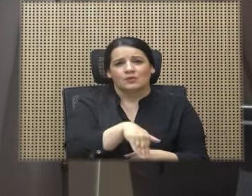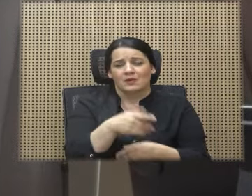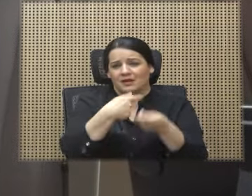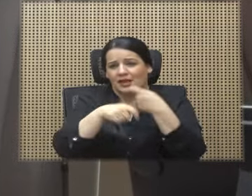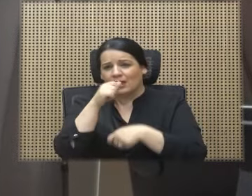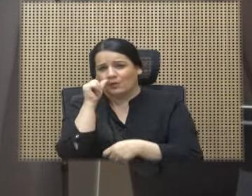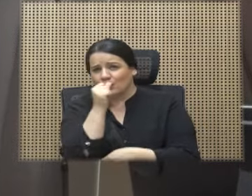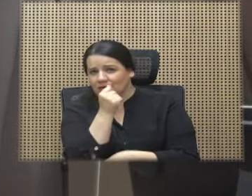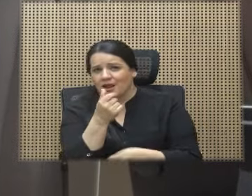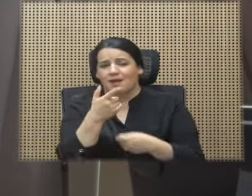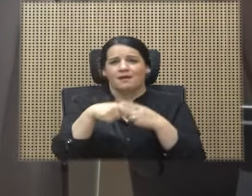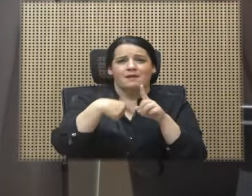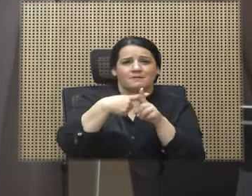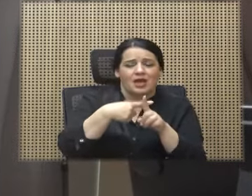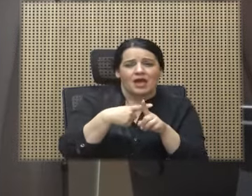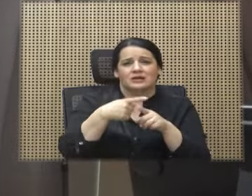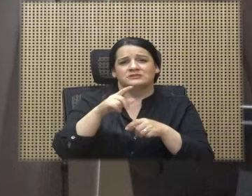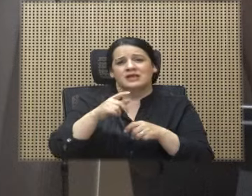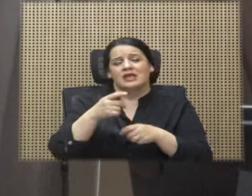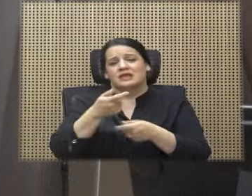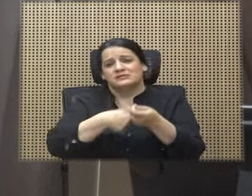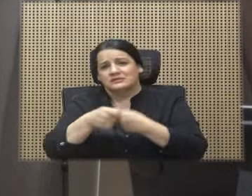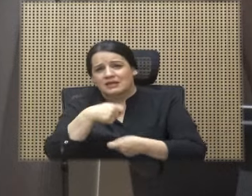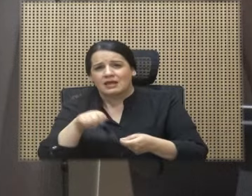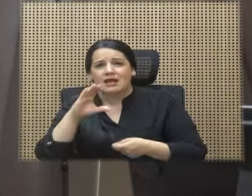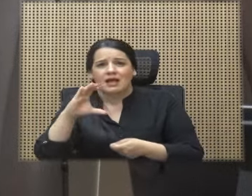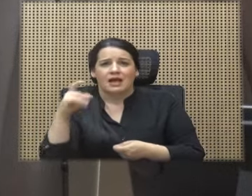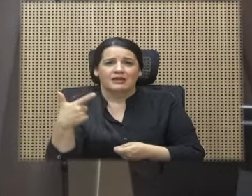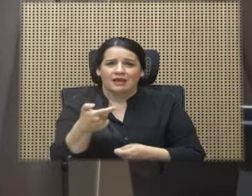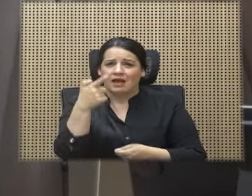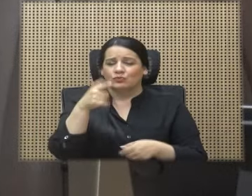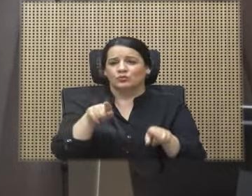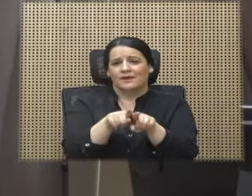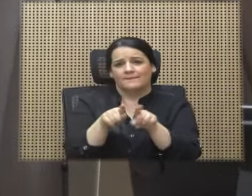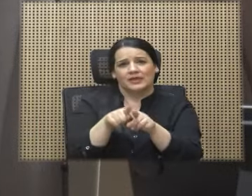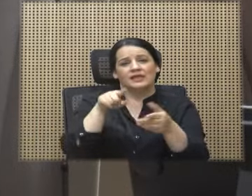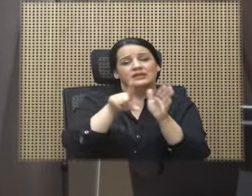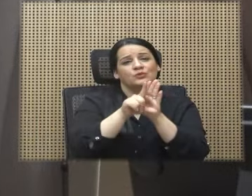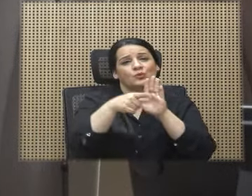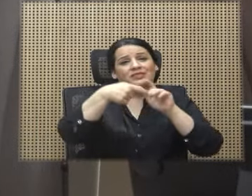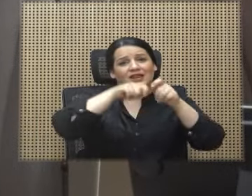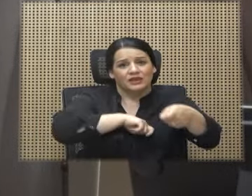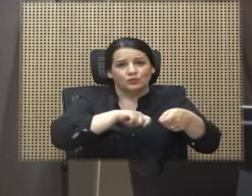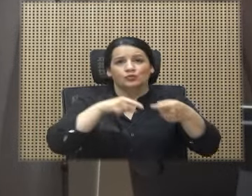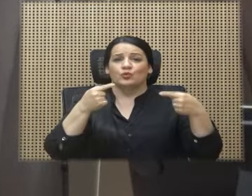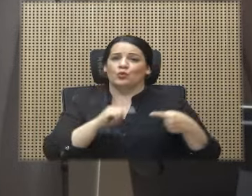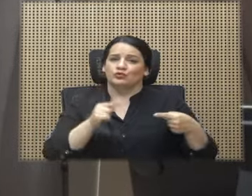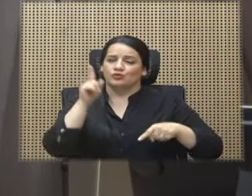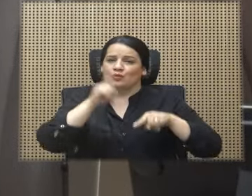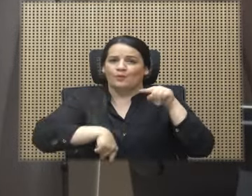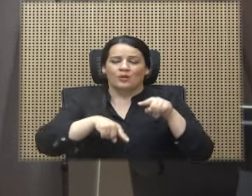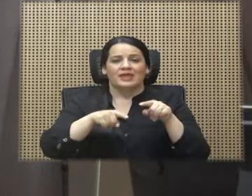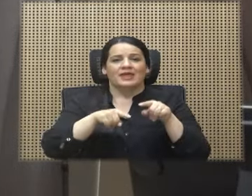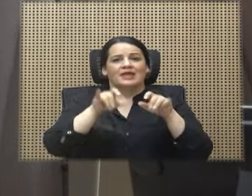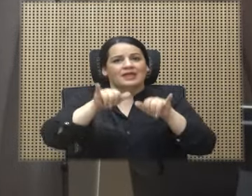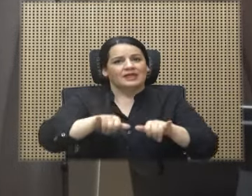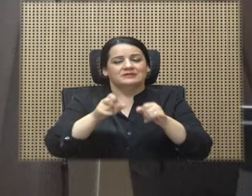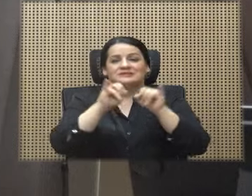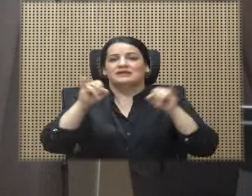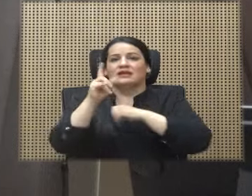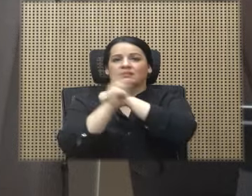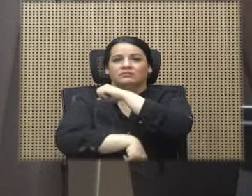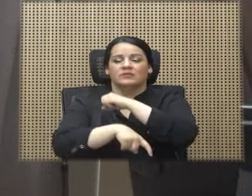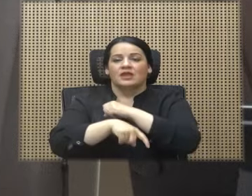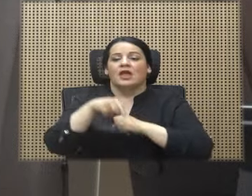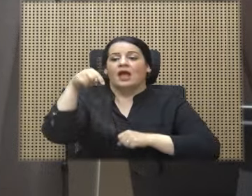narcotráfico el sicariato y donde esos delitos dolosos no pueden quedar impugn y yo creo que aquí se le hace ver a esas